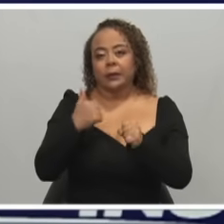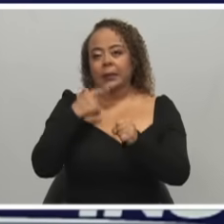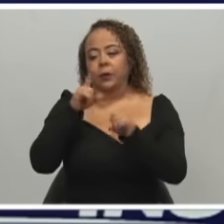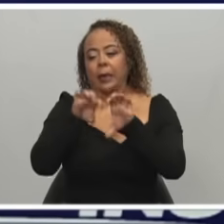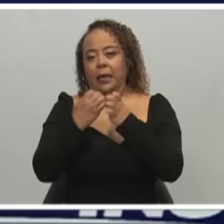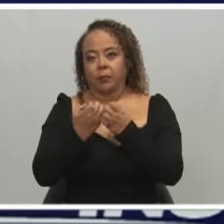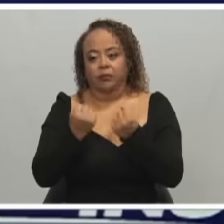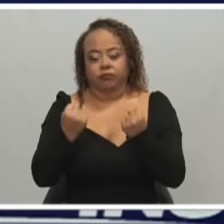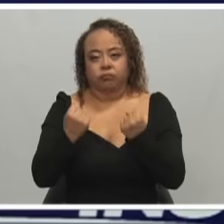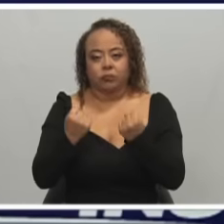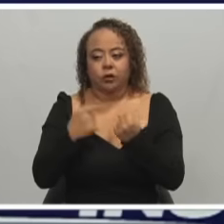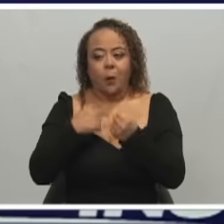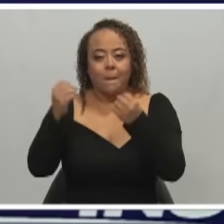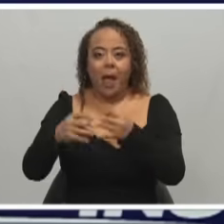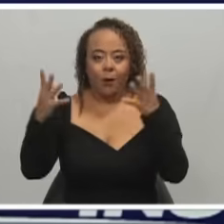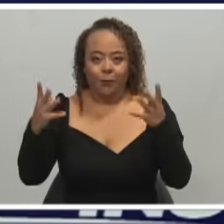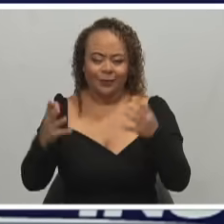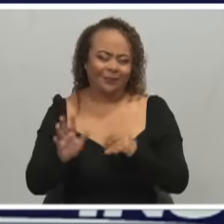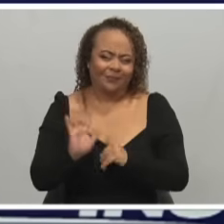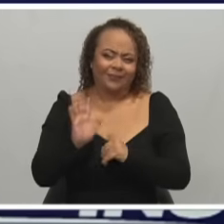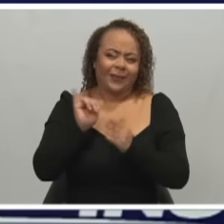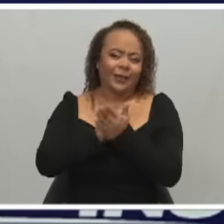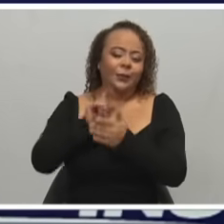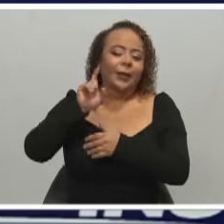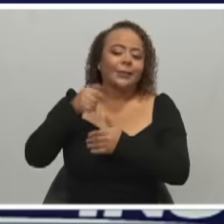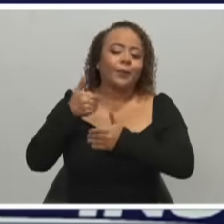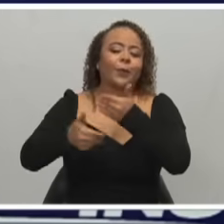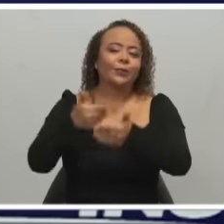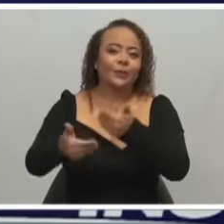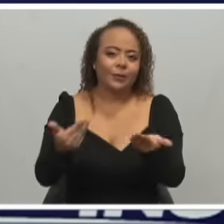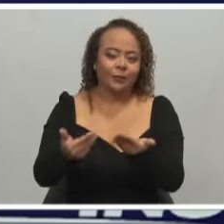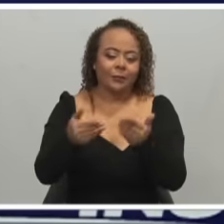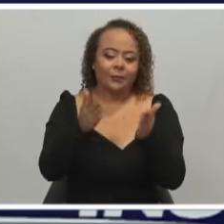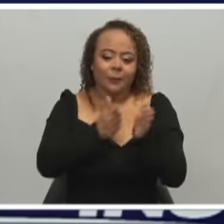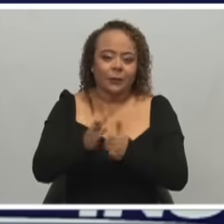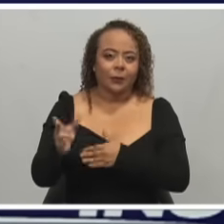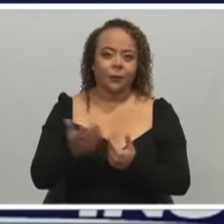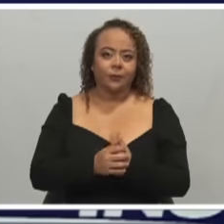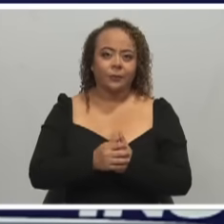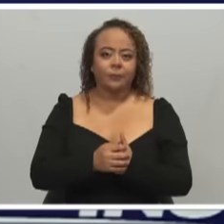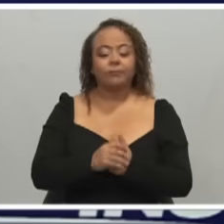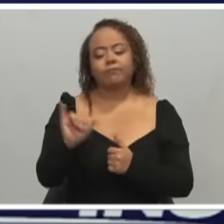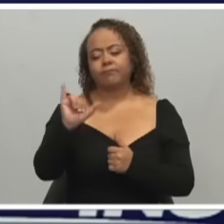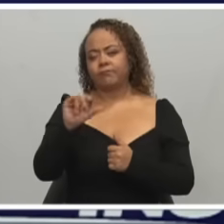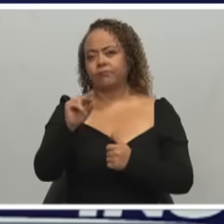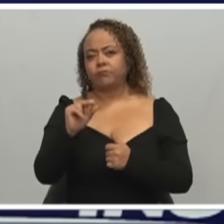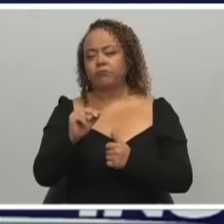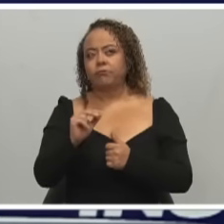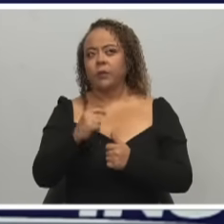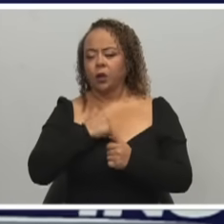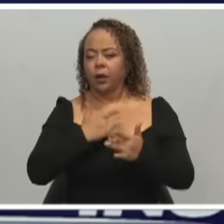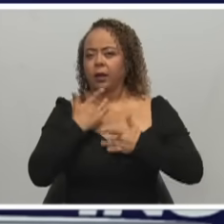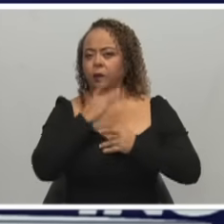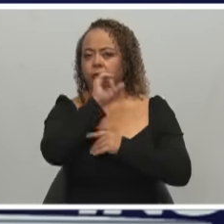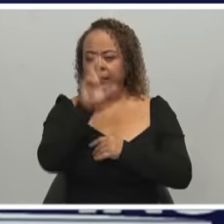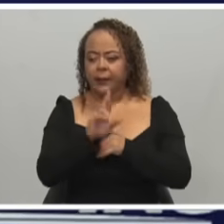entrenador sería mago Y creo que eso necesita un proceso de evolución y de preparación eso no quita que yo no sienta que Costa Rica está